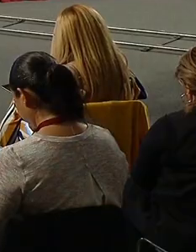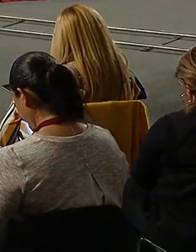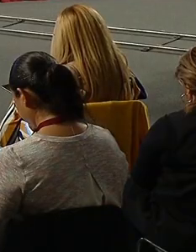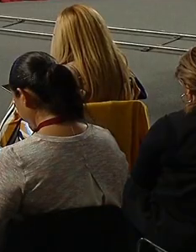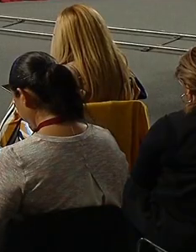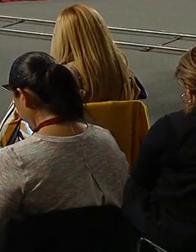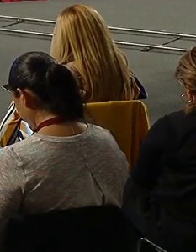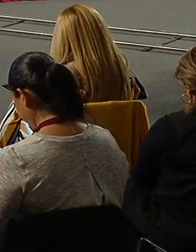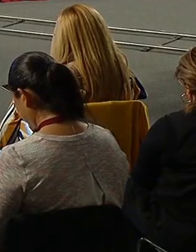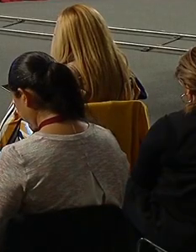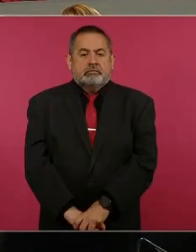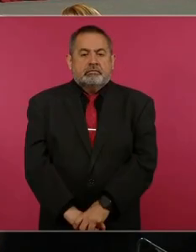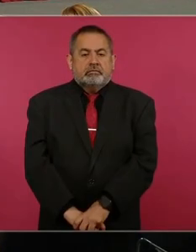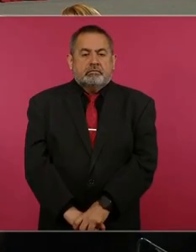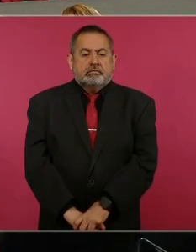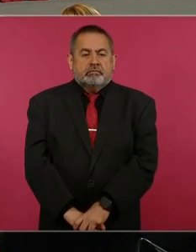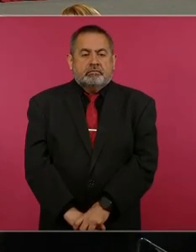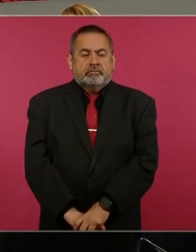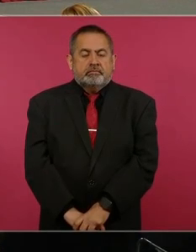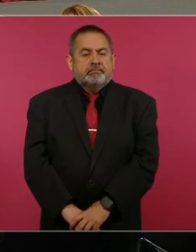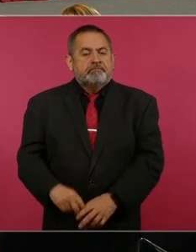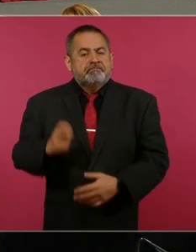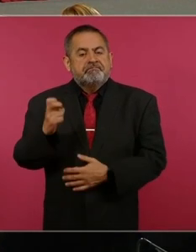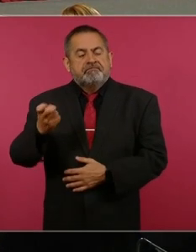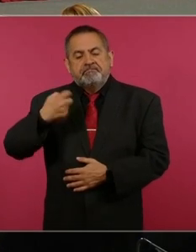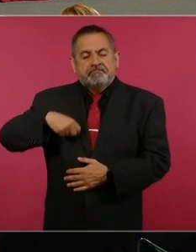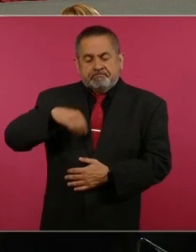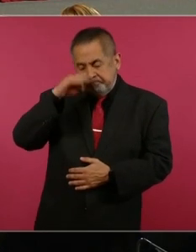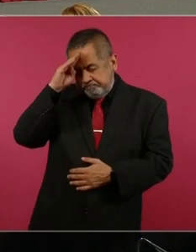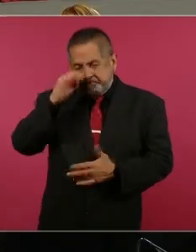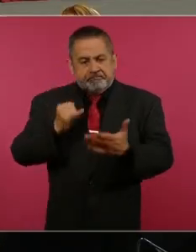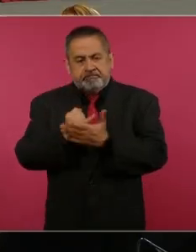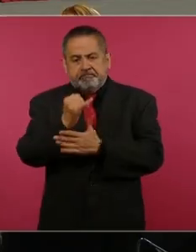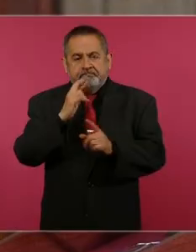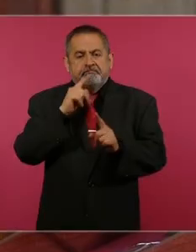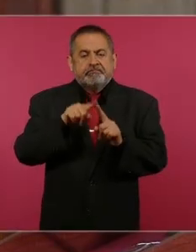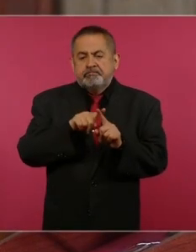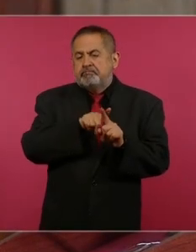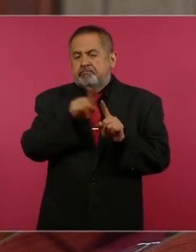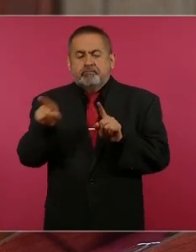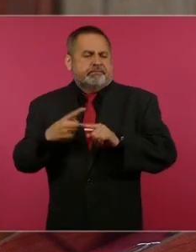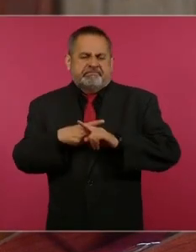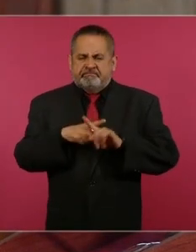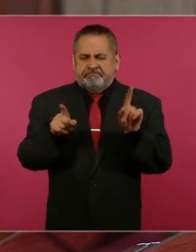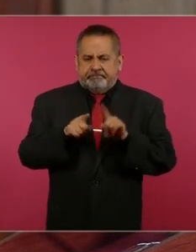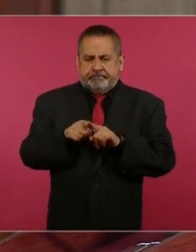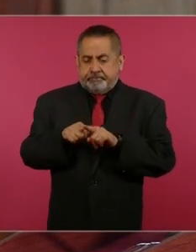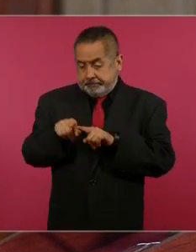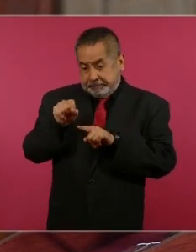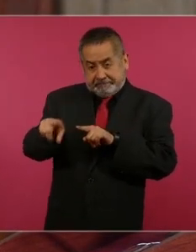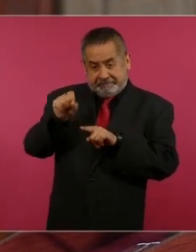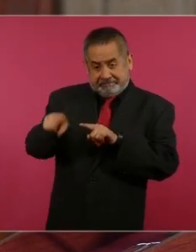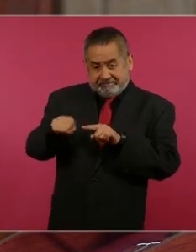decidimos, por favor, la siguiente, decidimos ir por conductos diferentes y